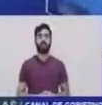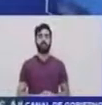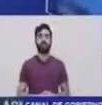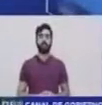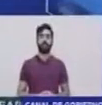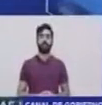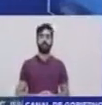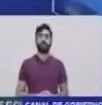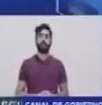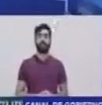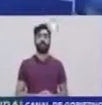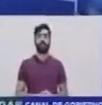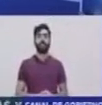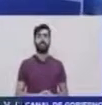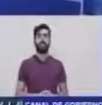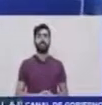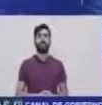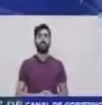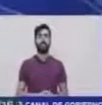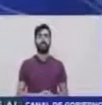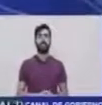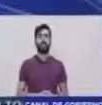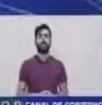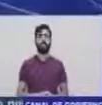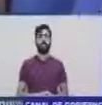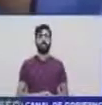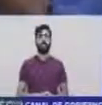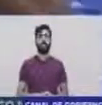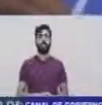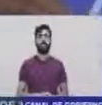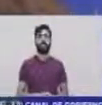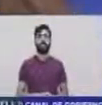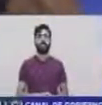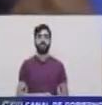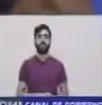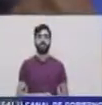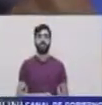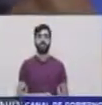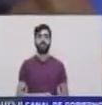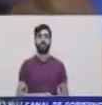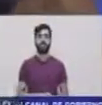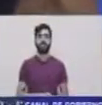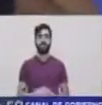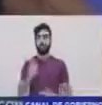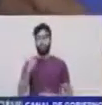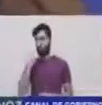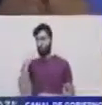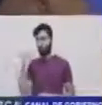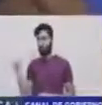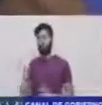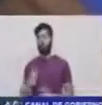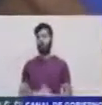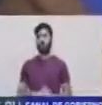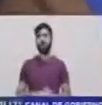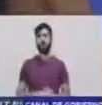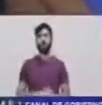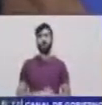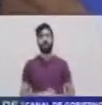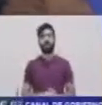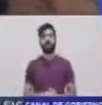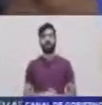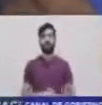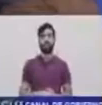silla. Empezamos con esta posición inicial y flexionamos los brazos hacia atrás.